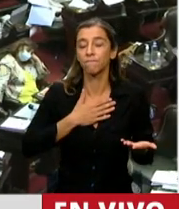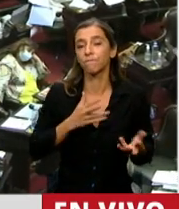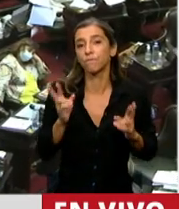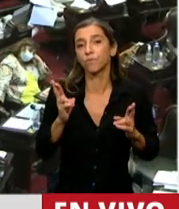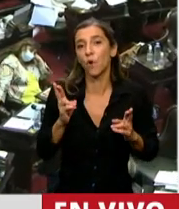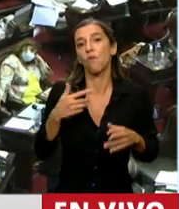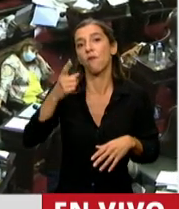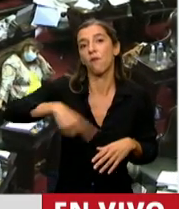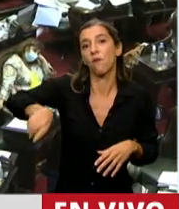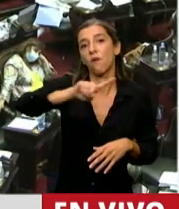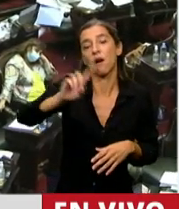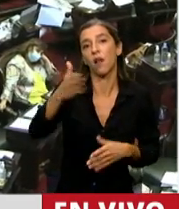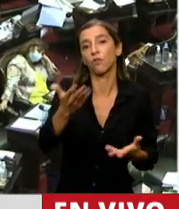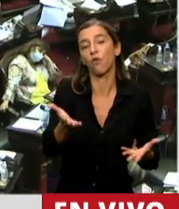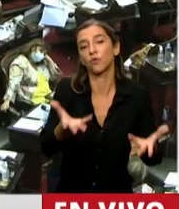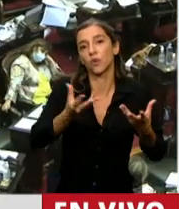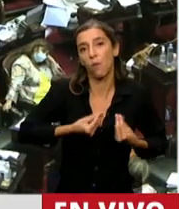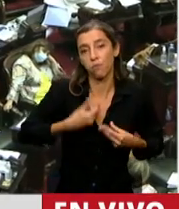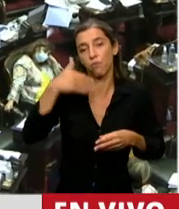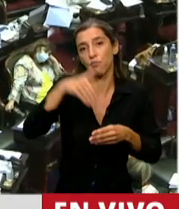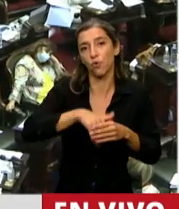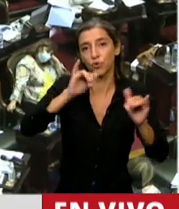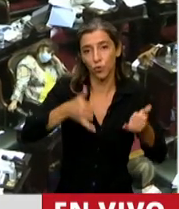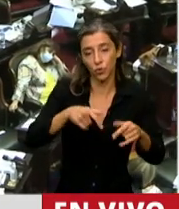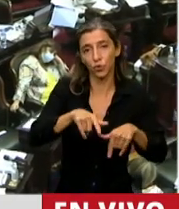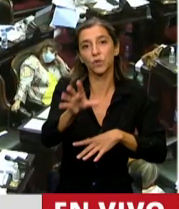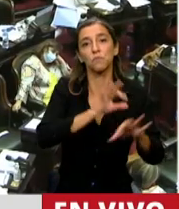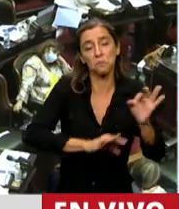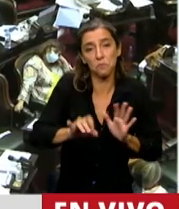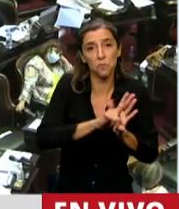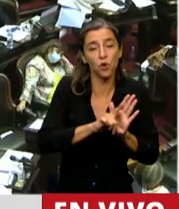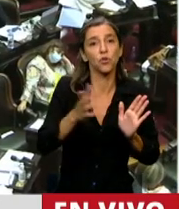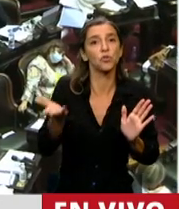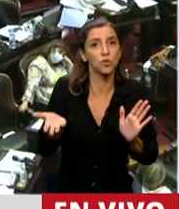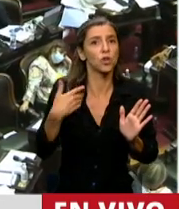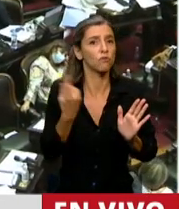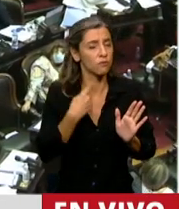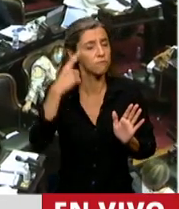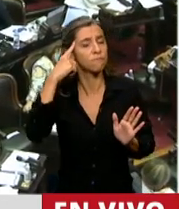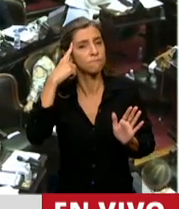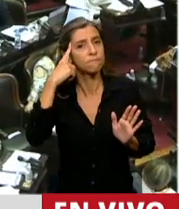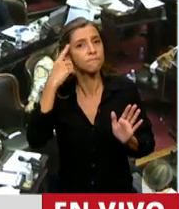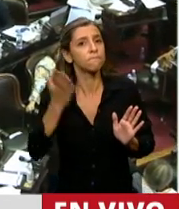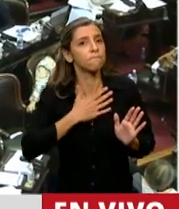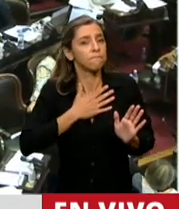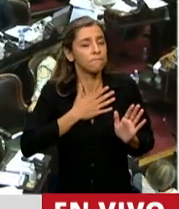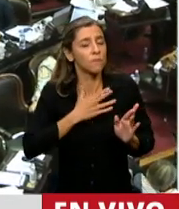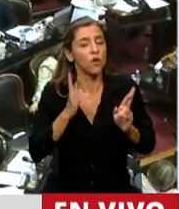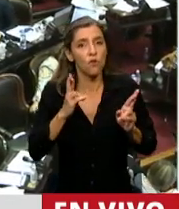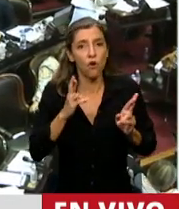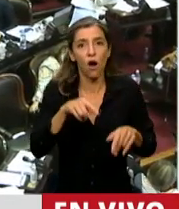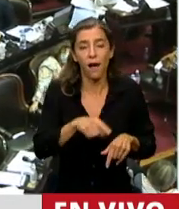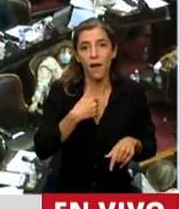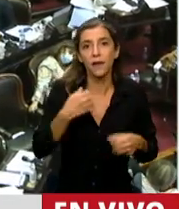el mayor acompañamiento de todas las fuerzas políticas para este proyecto y que también anhelamos que esta ley, en el marco de un nuevo